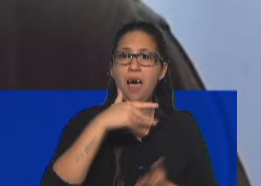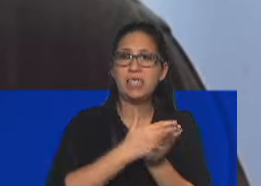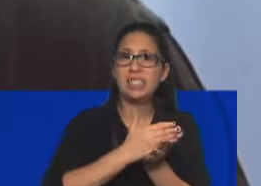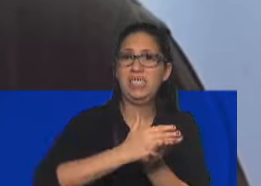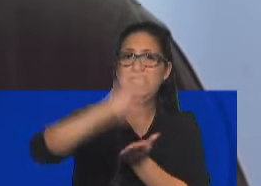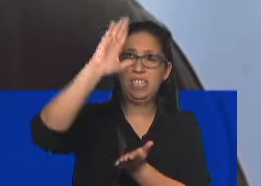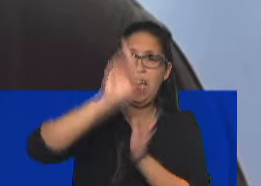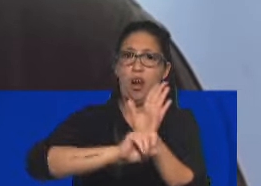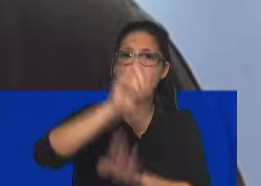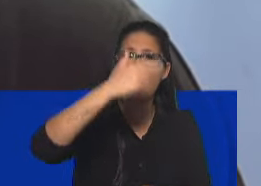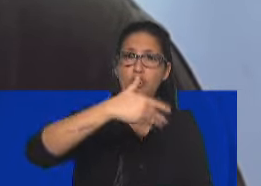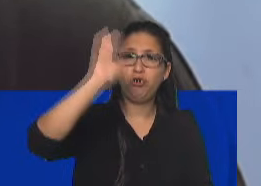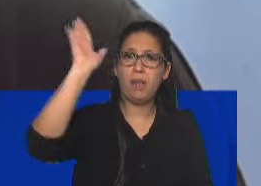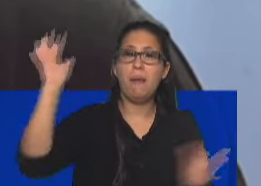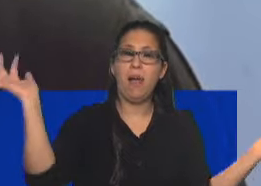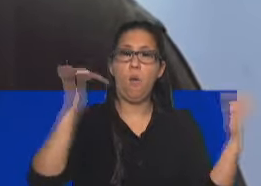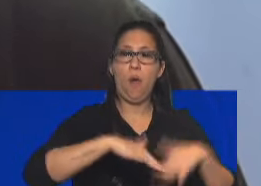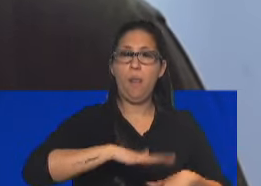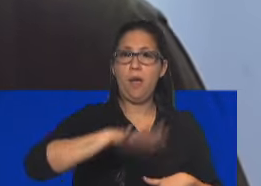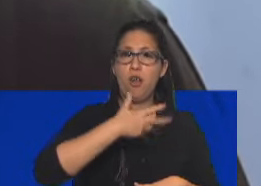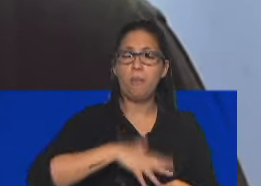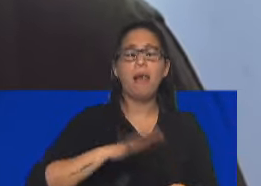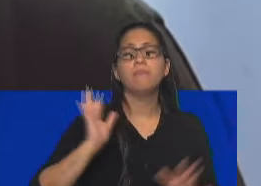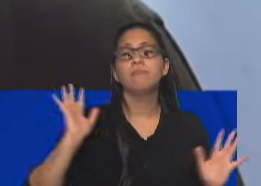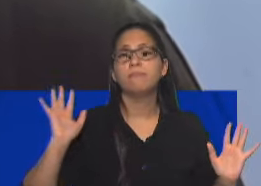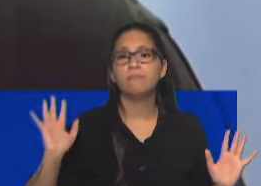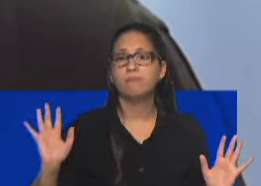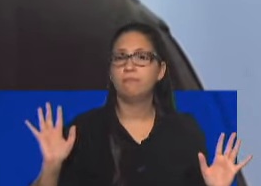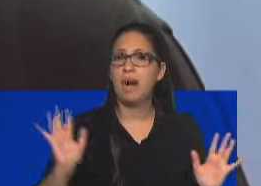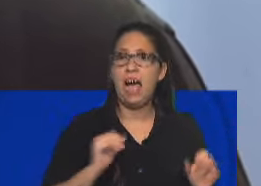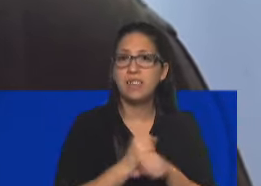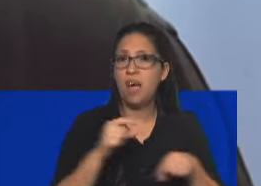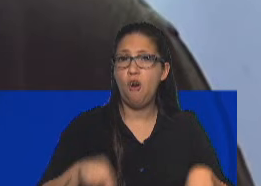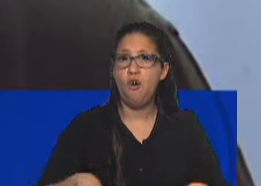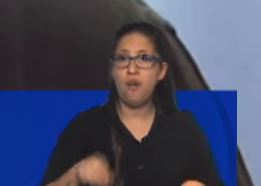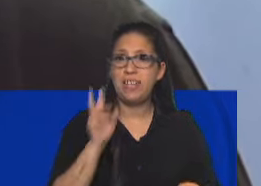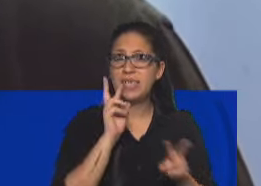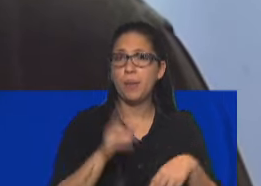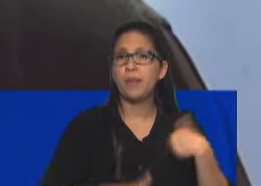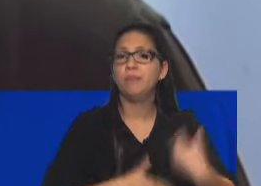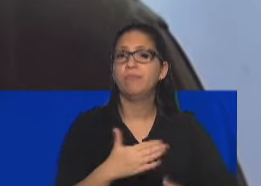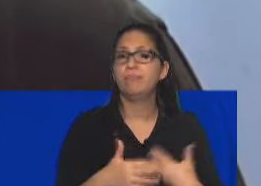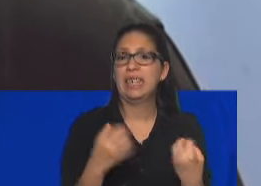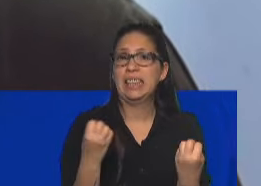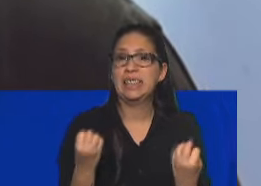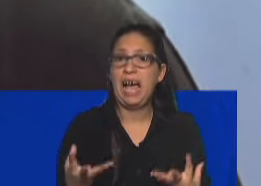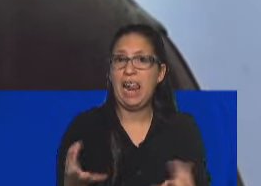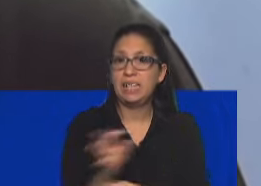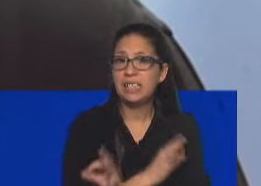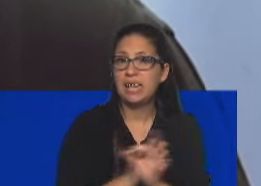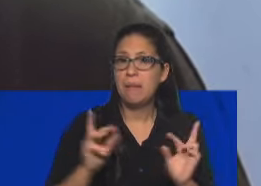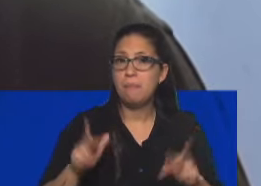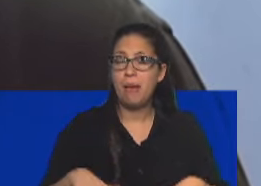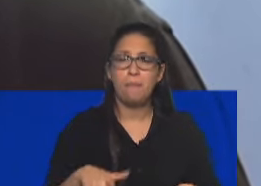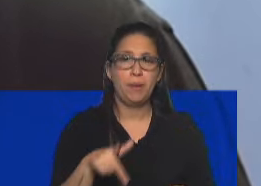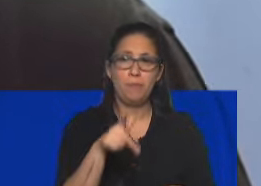norte, o tal vez incluso una incursión territorial. Por estos momentos se está viendo cómo va a evolucionar, pero todo indica que la